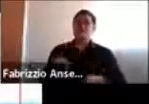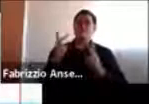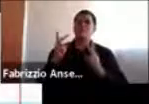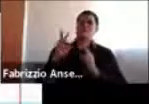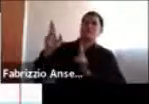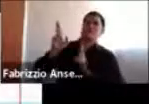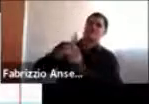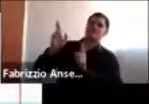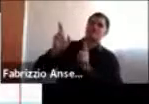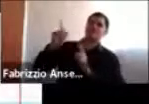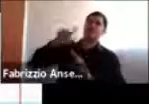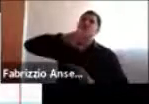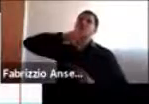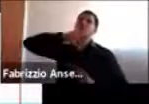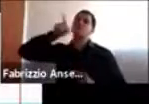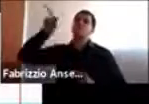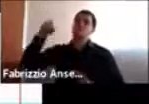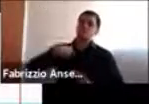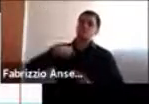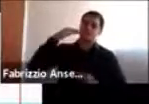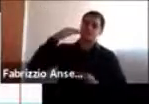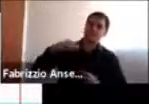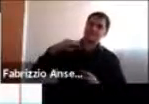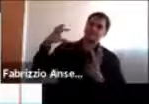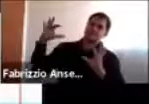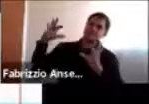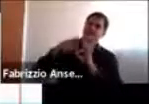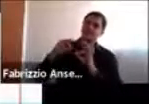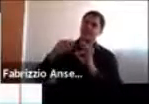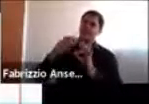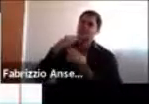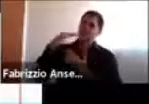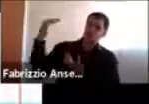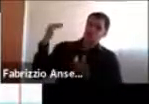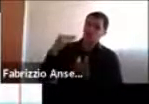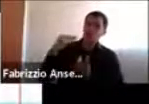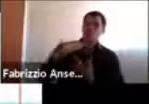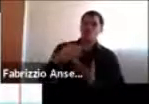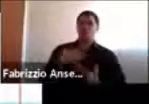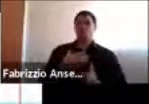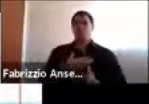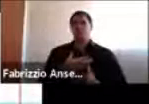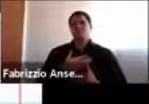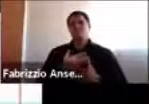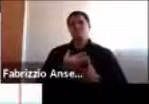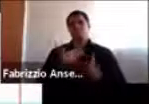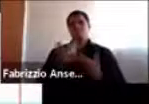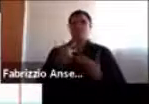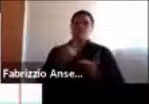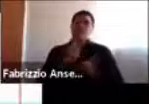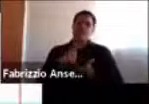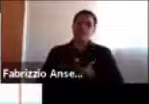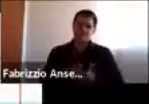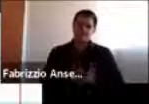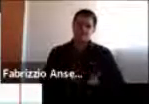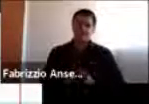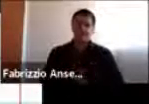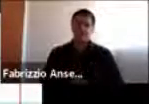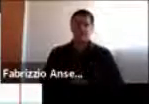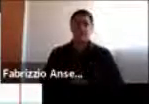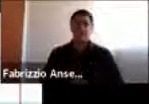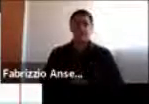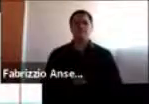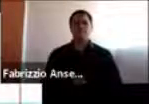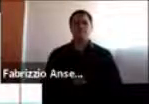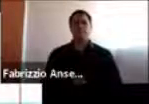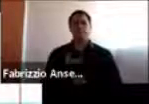-niño y genera un apoyo emocional frente a la tarea que está haciendo el niño o el estudiante ya por